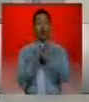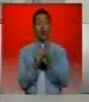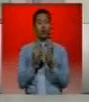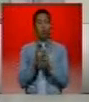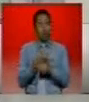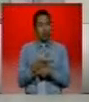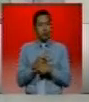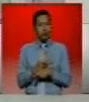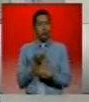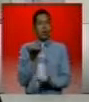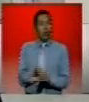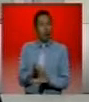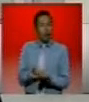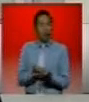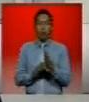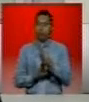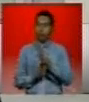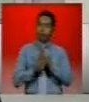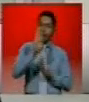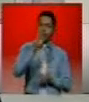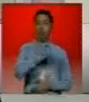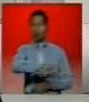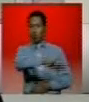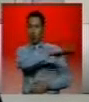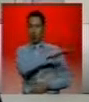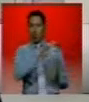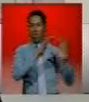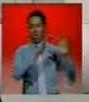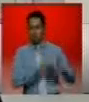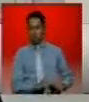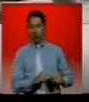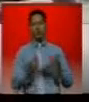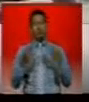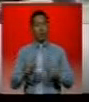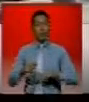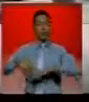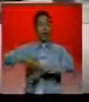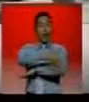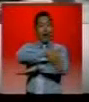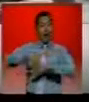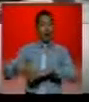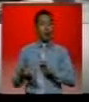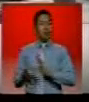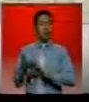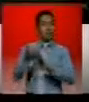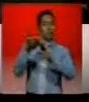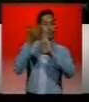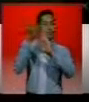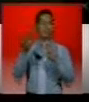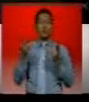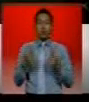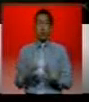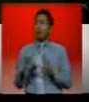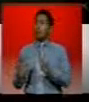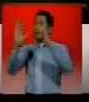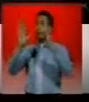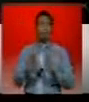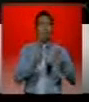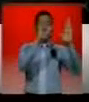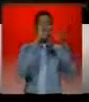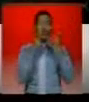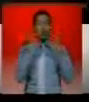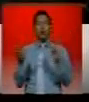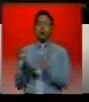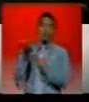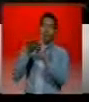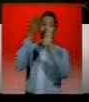en las zonas del desastre, y se priorizará la construcción de carreteras y la infraestructura pública, ha dicho. Por lo pronto se cuenta ya casi en su